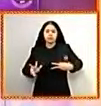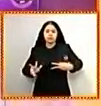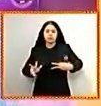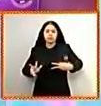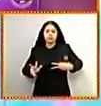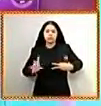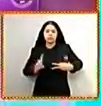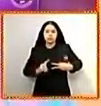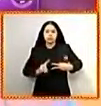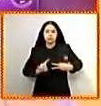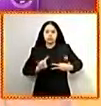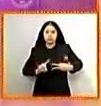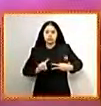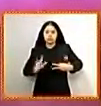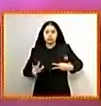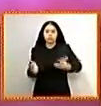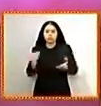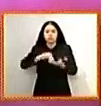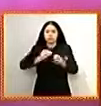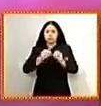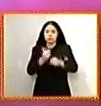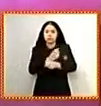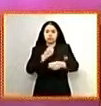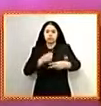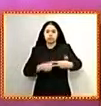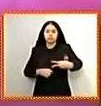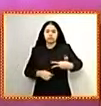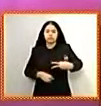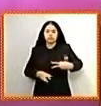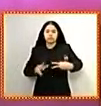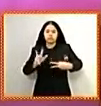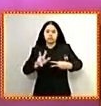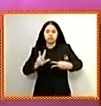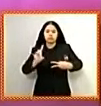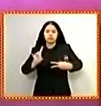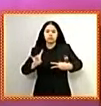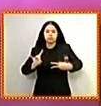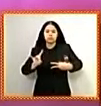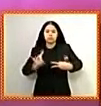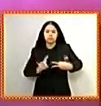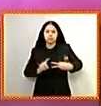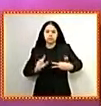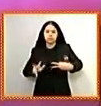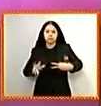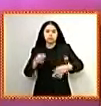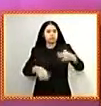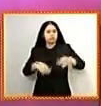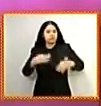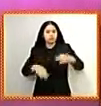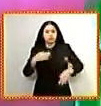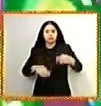ganador, 83. Reitero los dos números ganadores, 38 y 83. Felicidades.